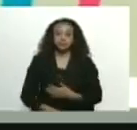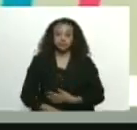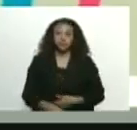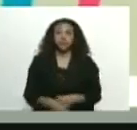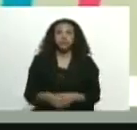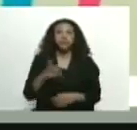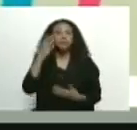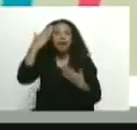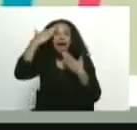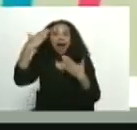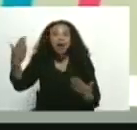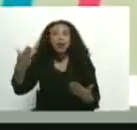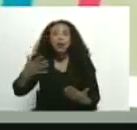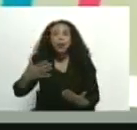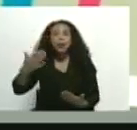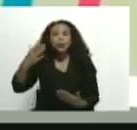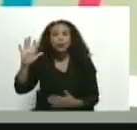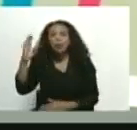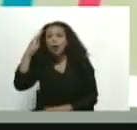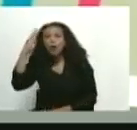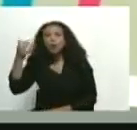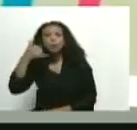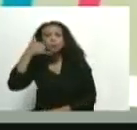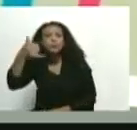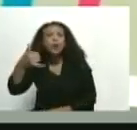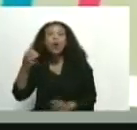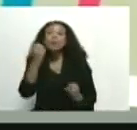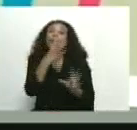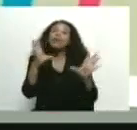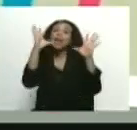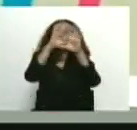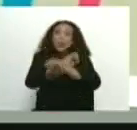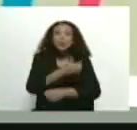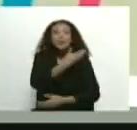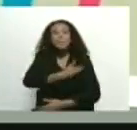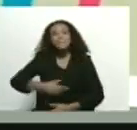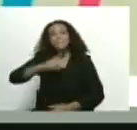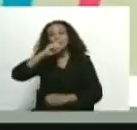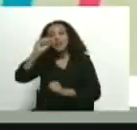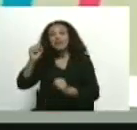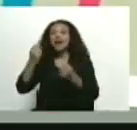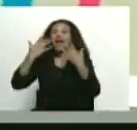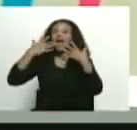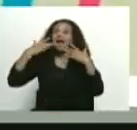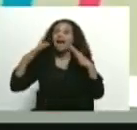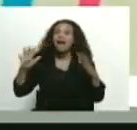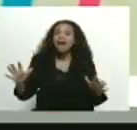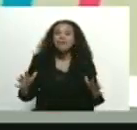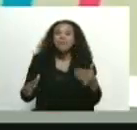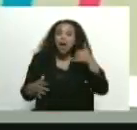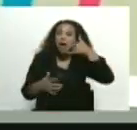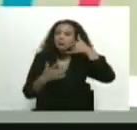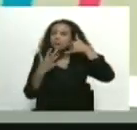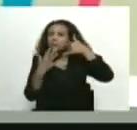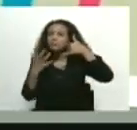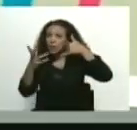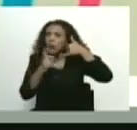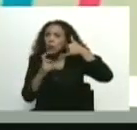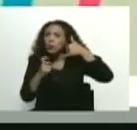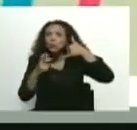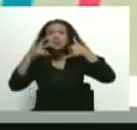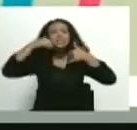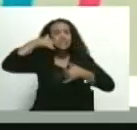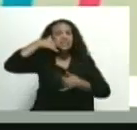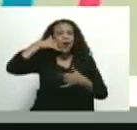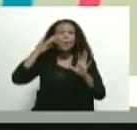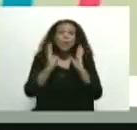Aló, Carmen Milagros. Aló. ¿Tú me buenas noches, señor Milagros? Presidente. Caramba. ¿Me escucha? Te escucho. Tienes